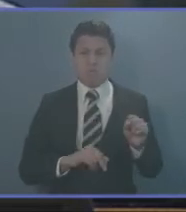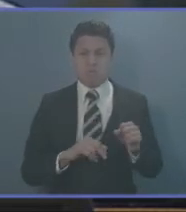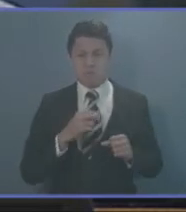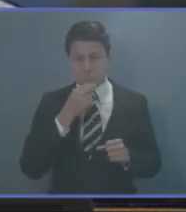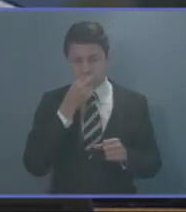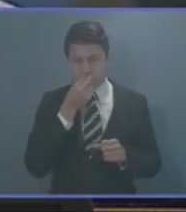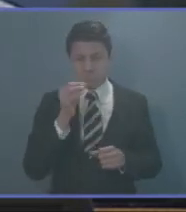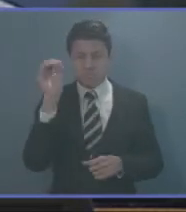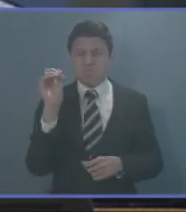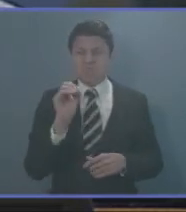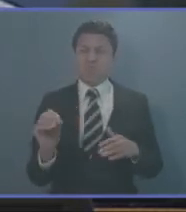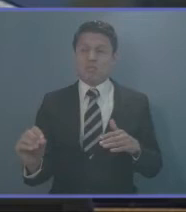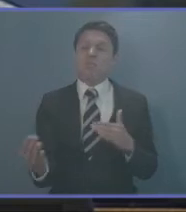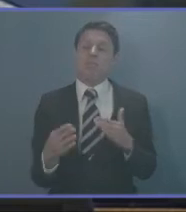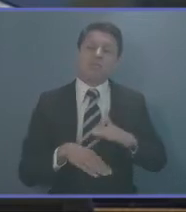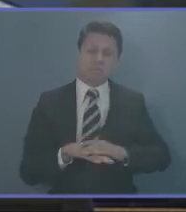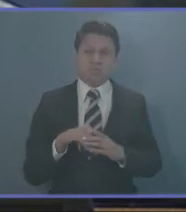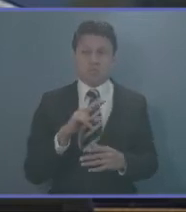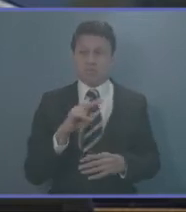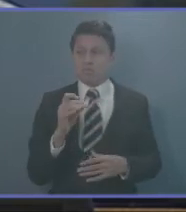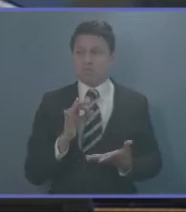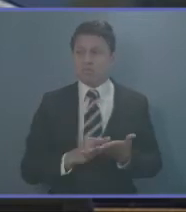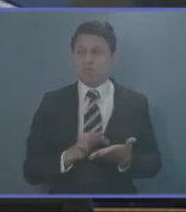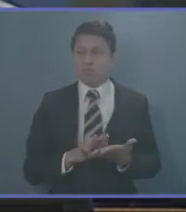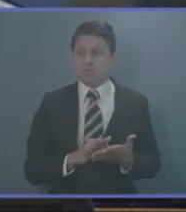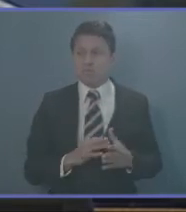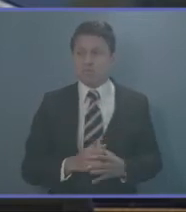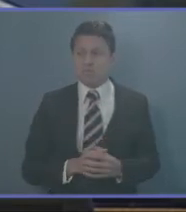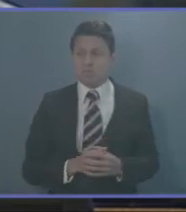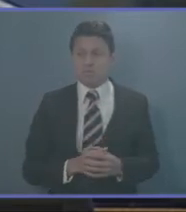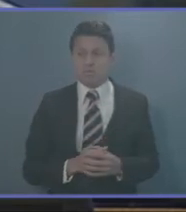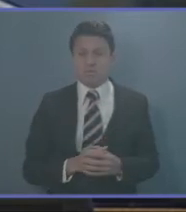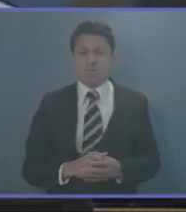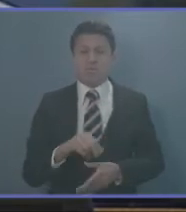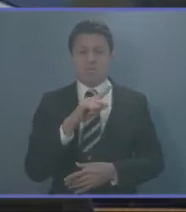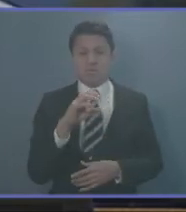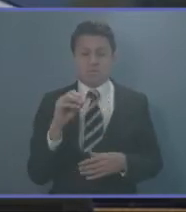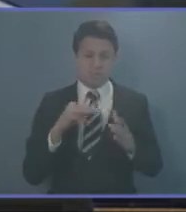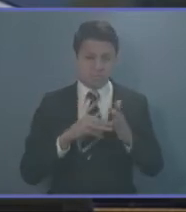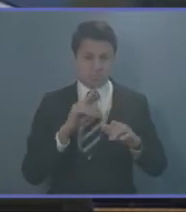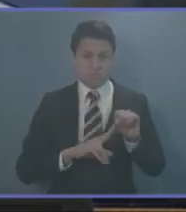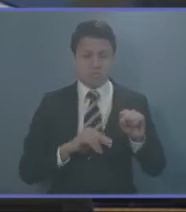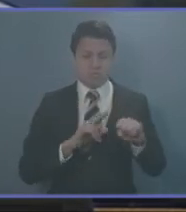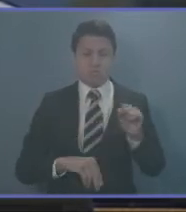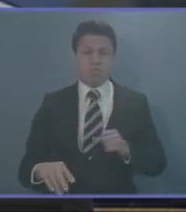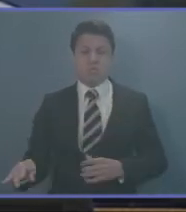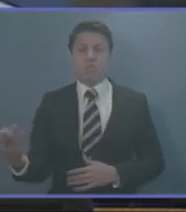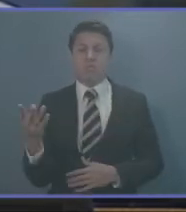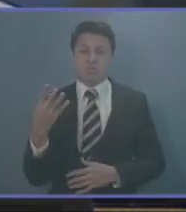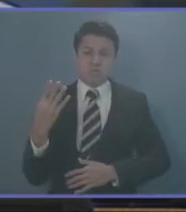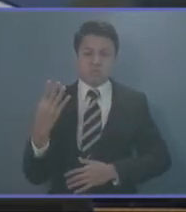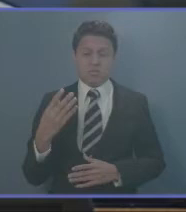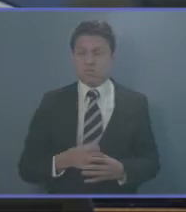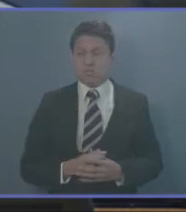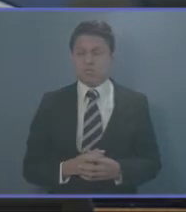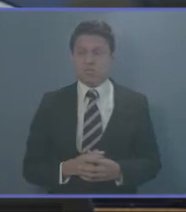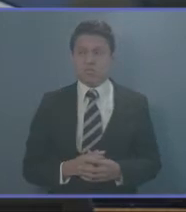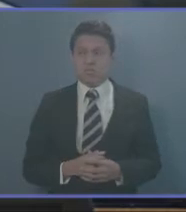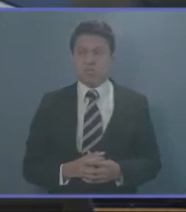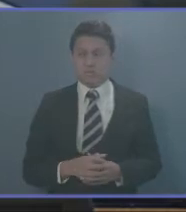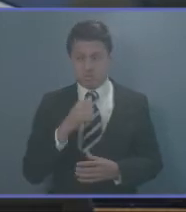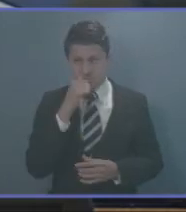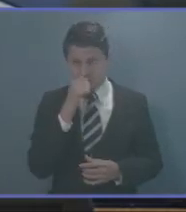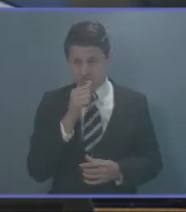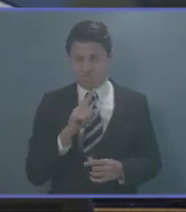cuota fija más 0.30 centavos sobre el exceso de $100,000. 14. De $200,000 con un centavo